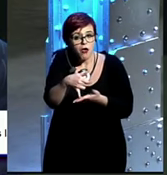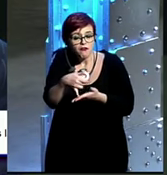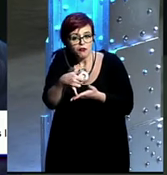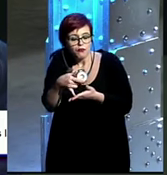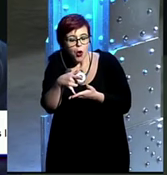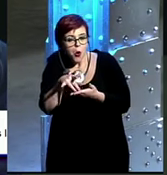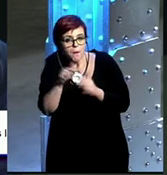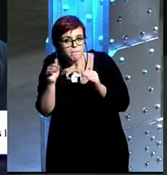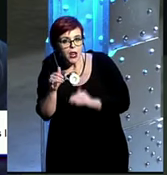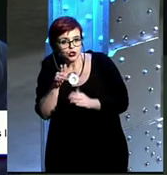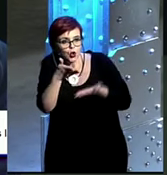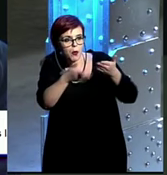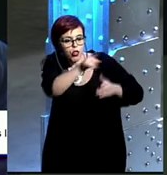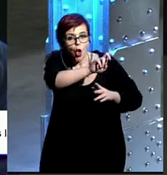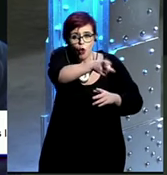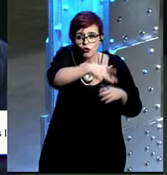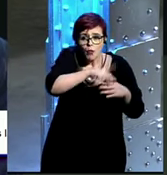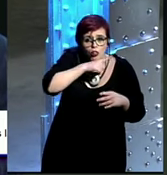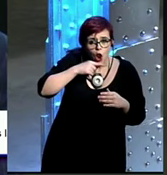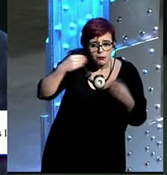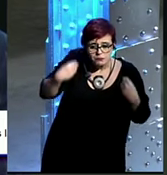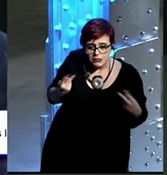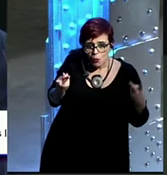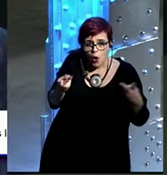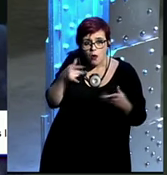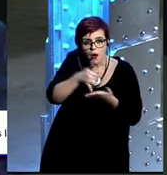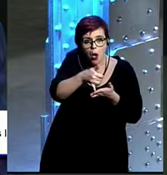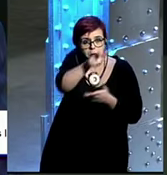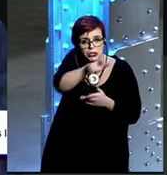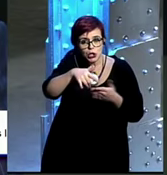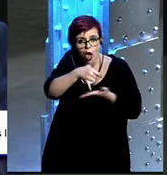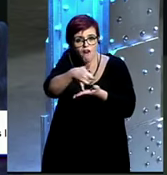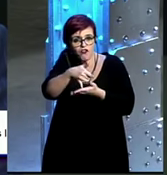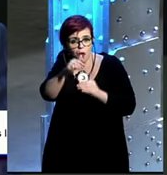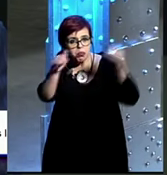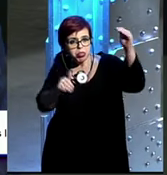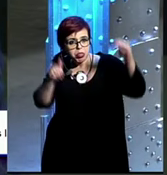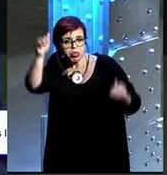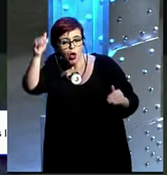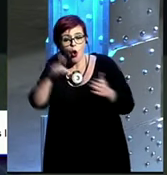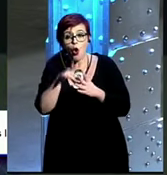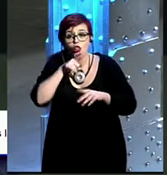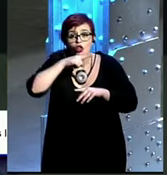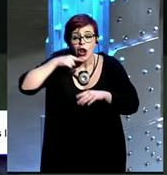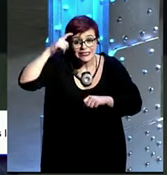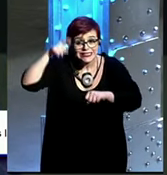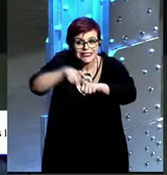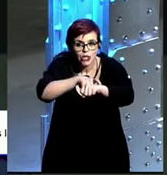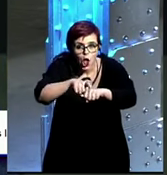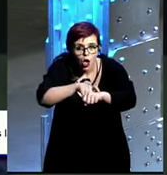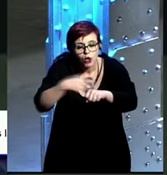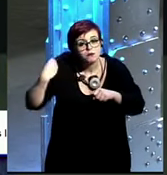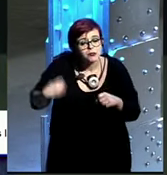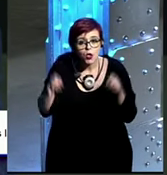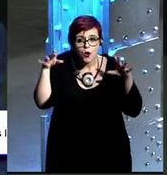persona con ese mismo dolor físico. Y lo mismo ocurre con el dolor psicológico. La personalidad y la enfermedad siempre están